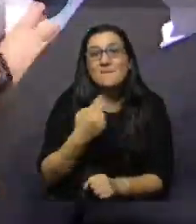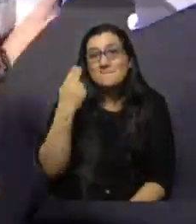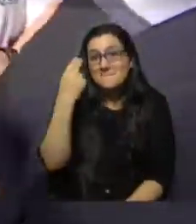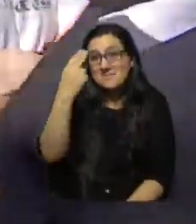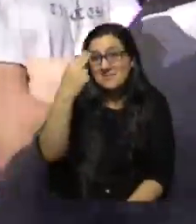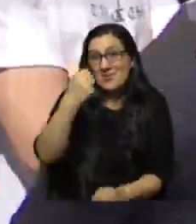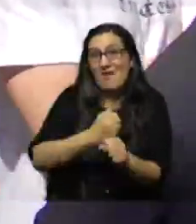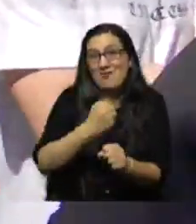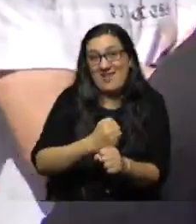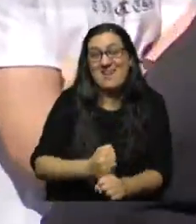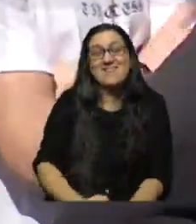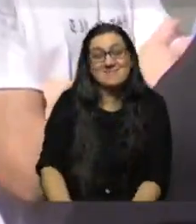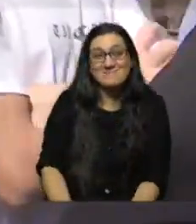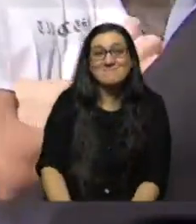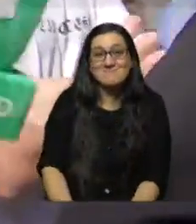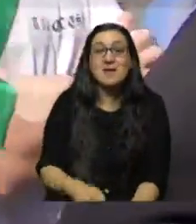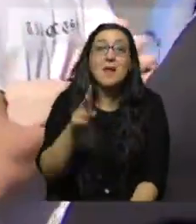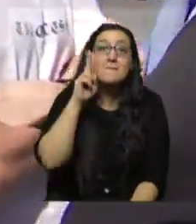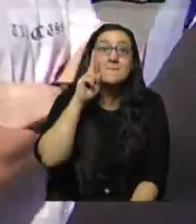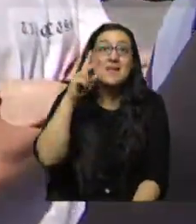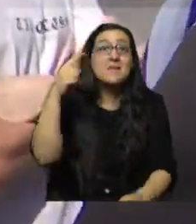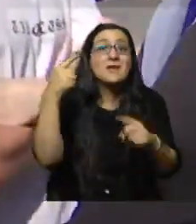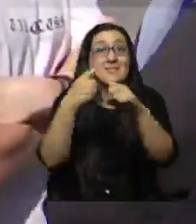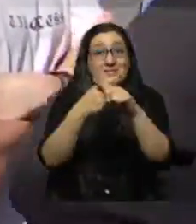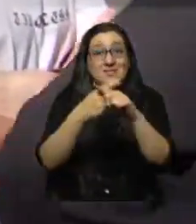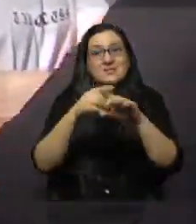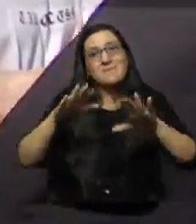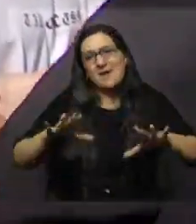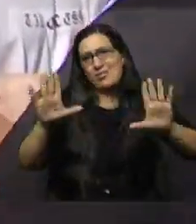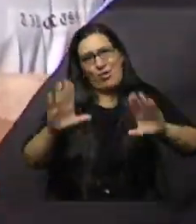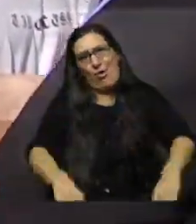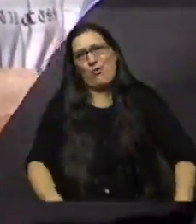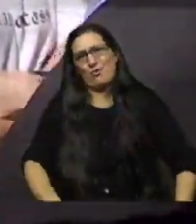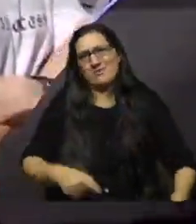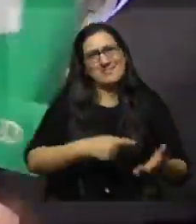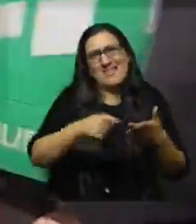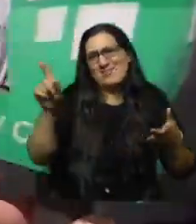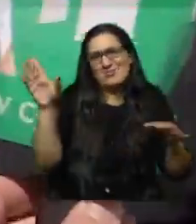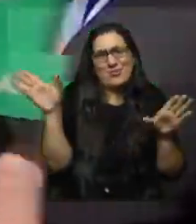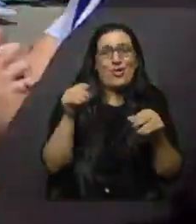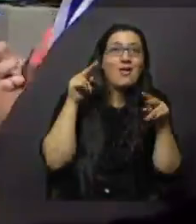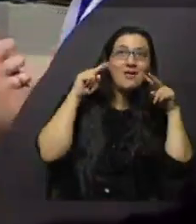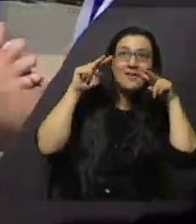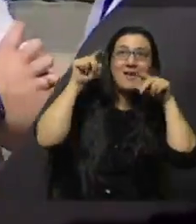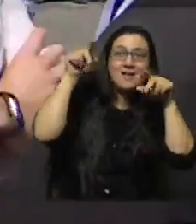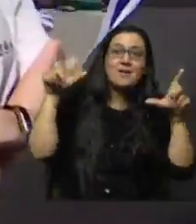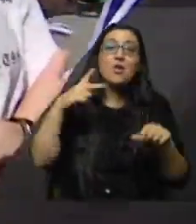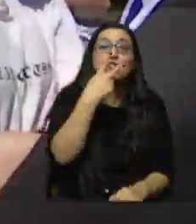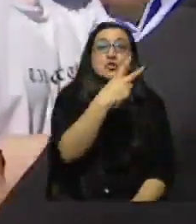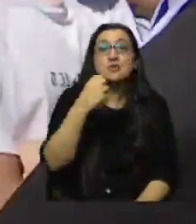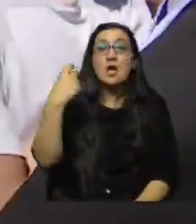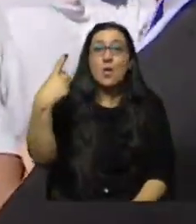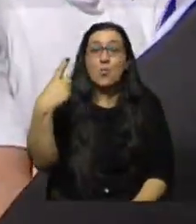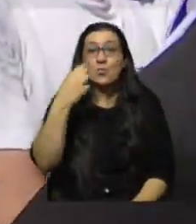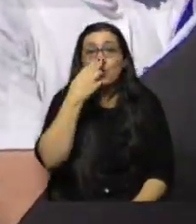laboral. Muy bien. Sí, para ver partido. Para todo. Se paraliza de todo lo que es el centro. ¿Y cómo sale Uruguay? 2-1 Uruguay,